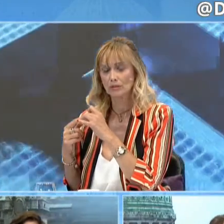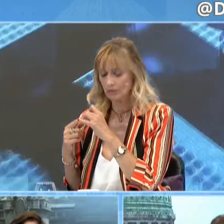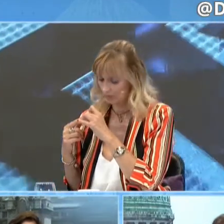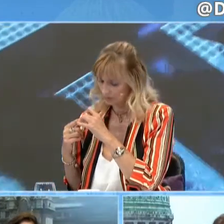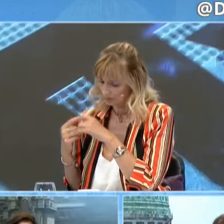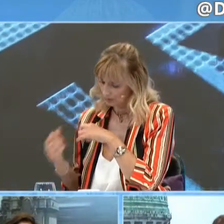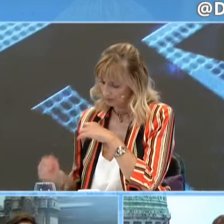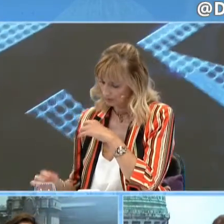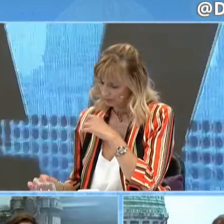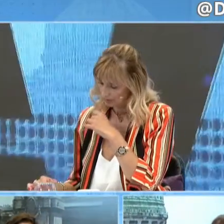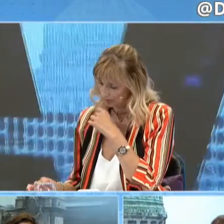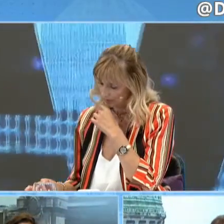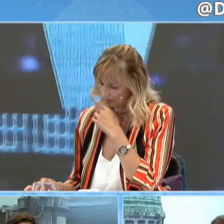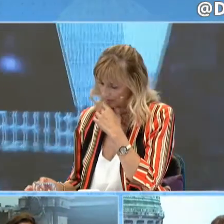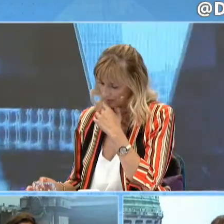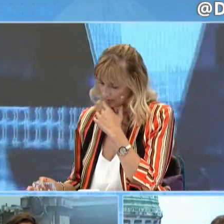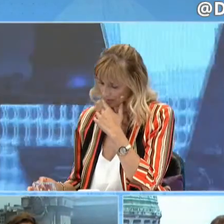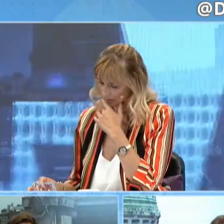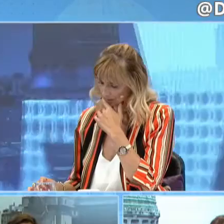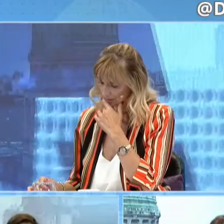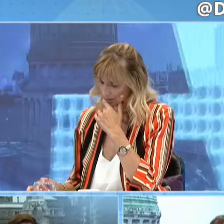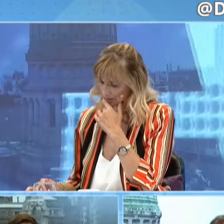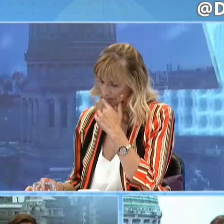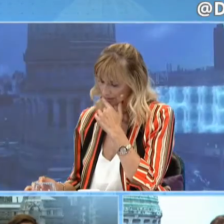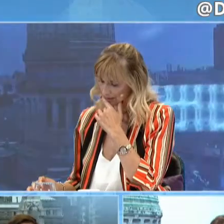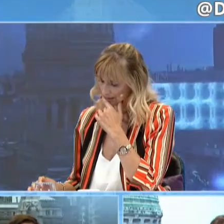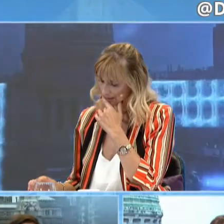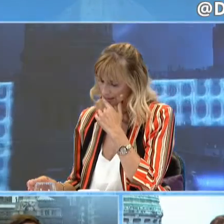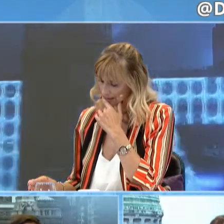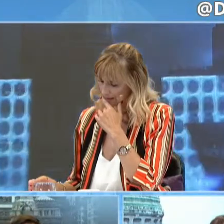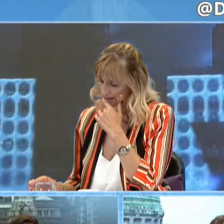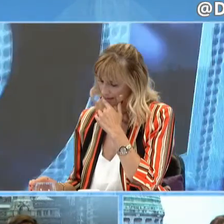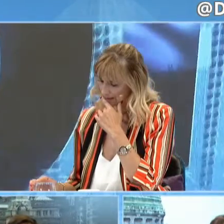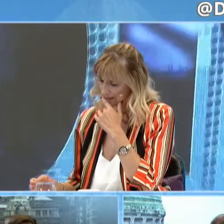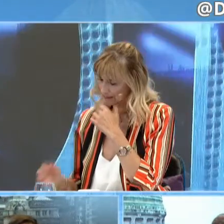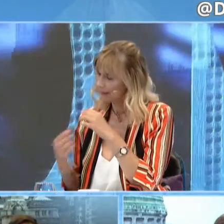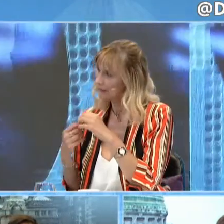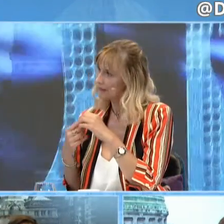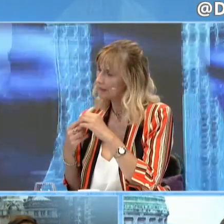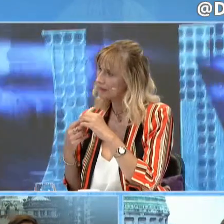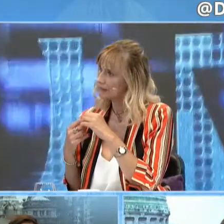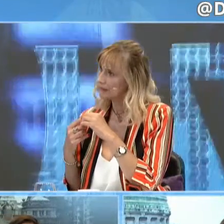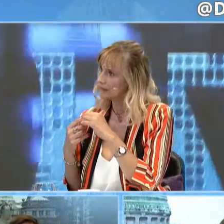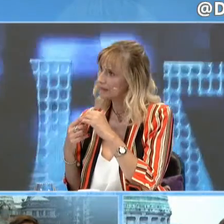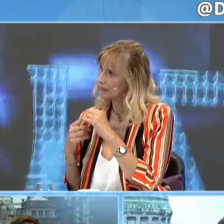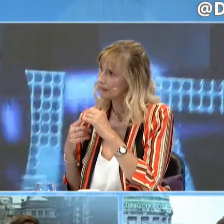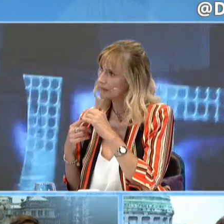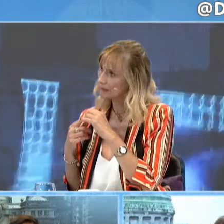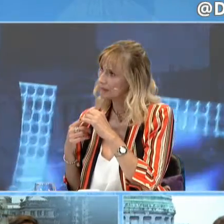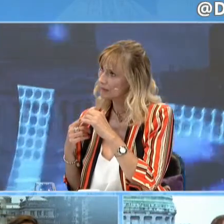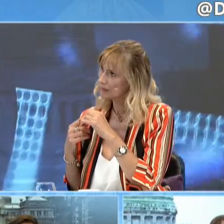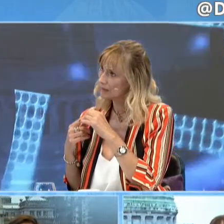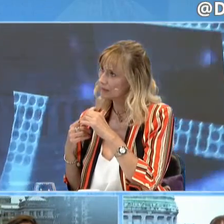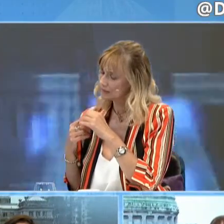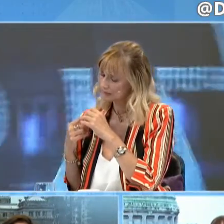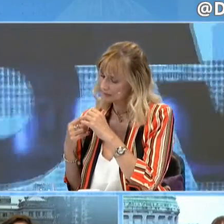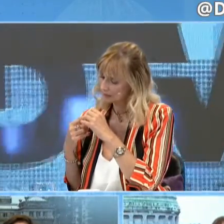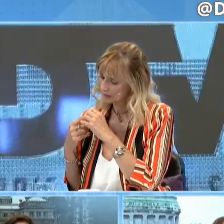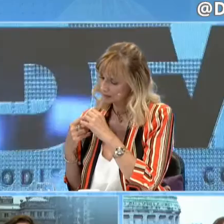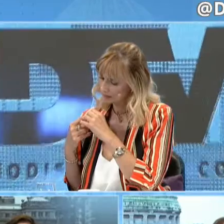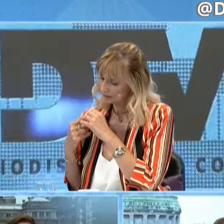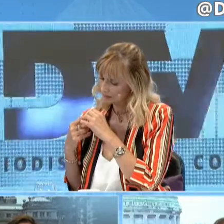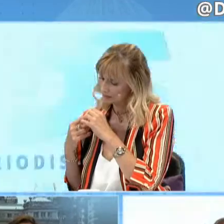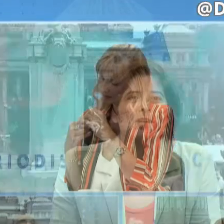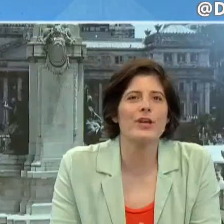es un tema que tenemos que trabajar con tiempo. Diputada, ¿cómo está? Amanda Alma la saluda. Quiero aprovechar